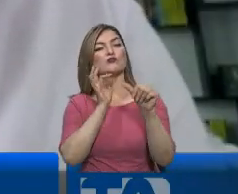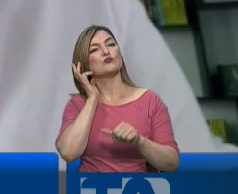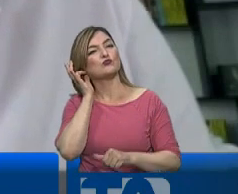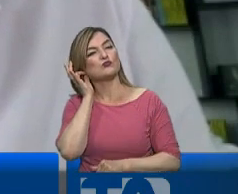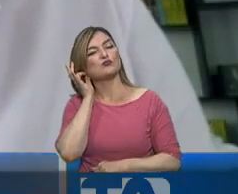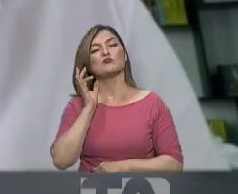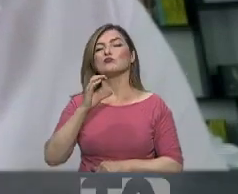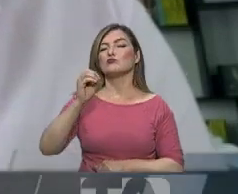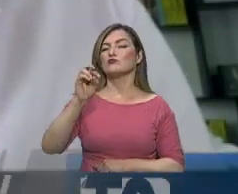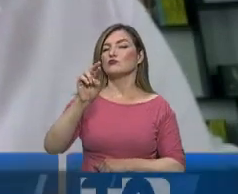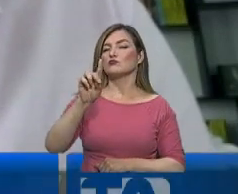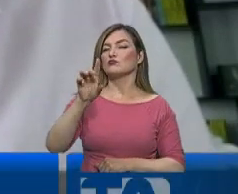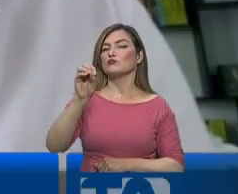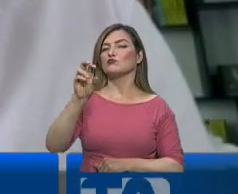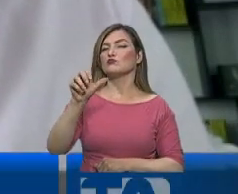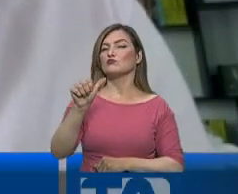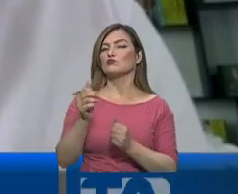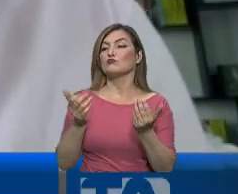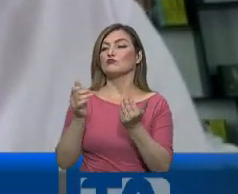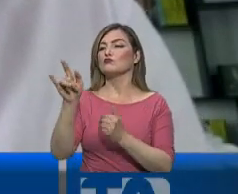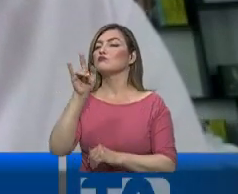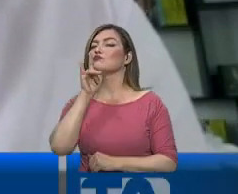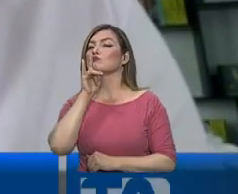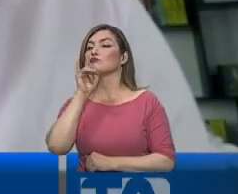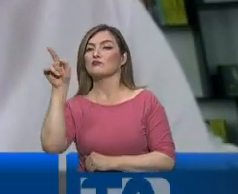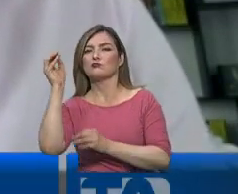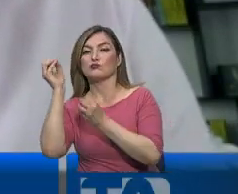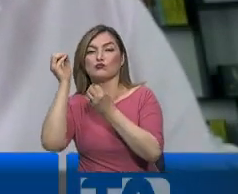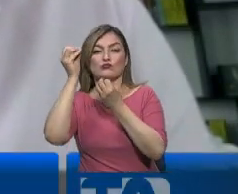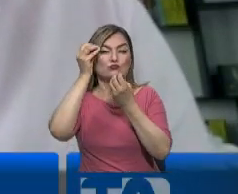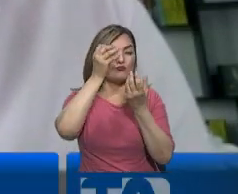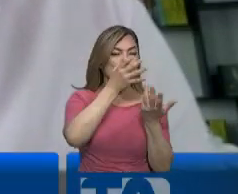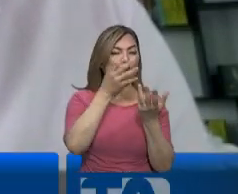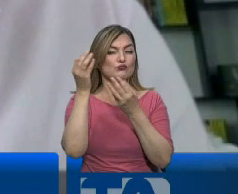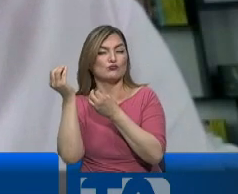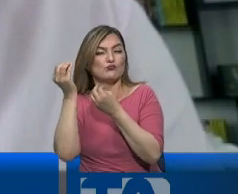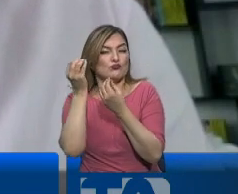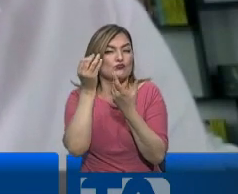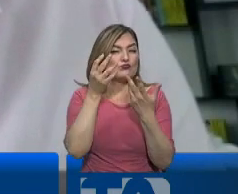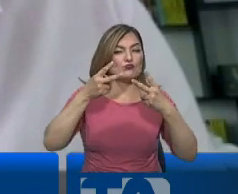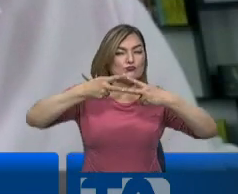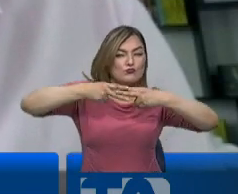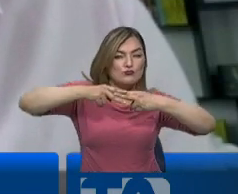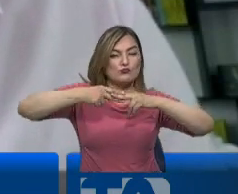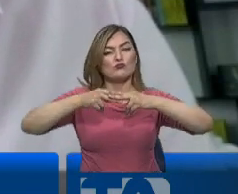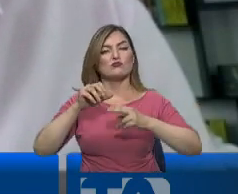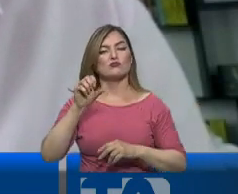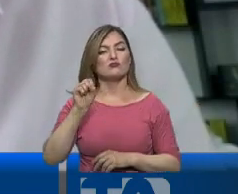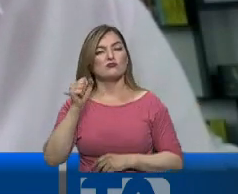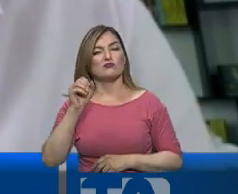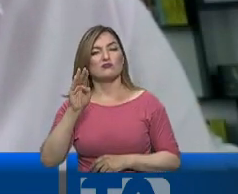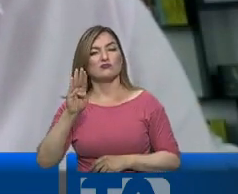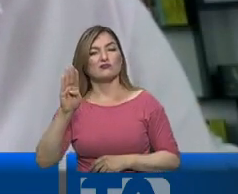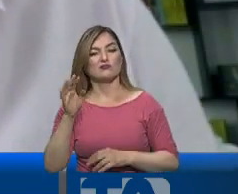está en eeuu que entiendes un informante que tiene todas las pistas de la relación de alexa